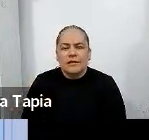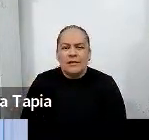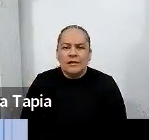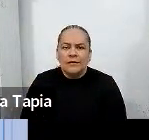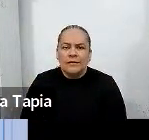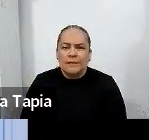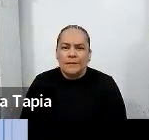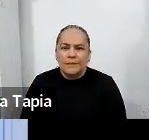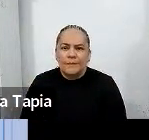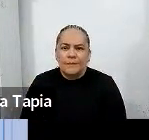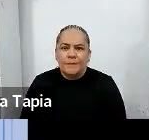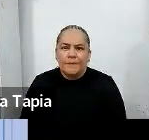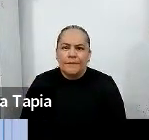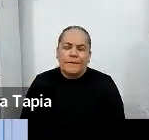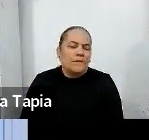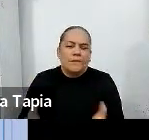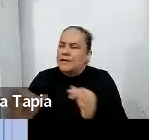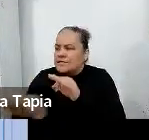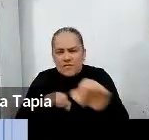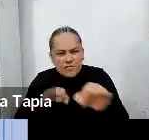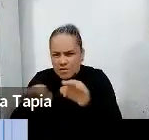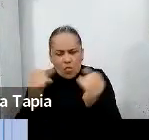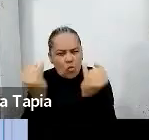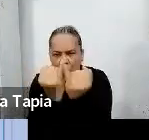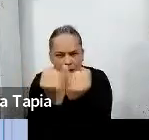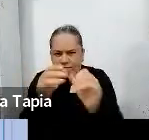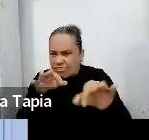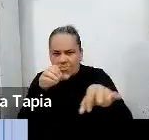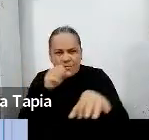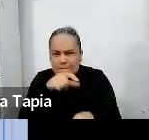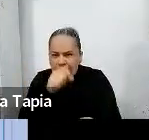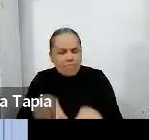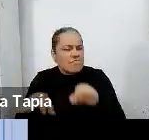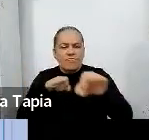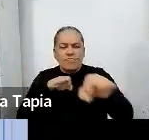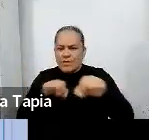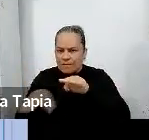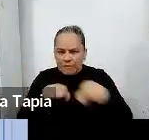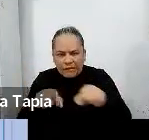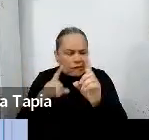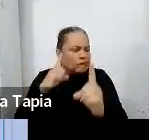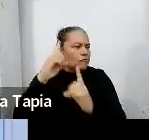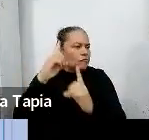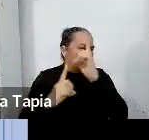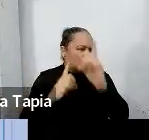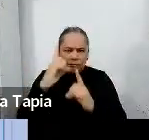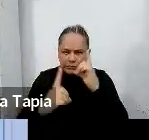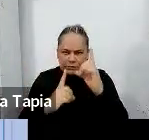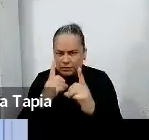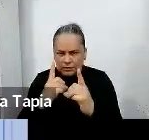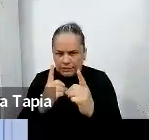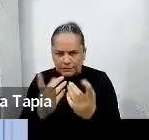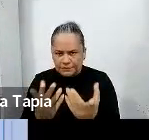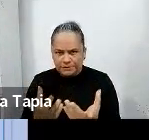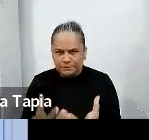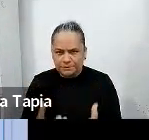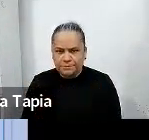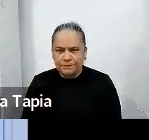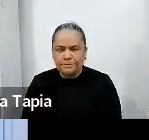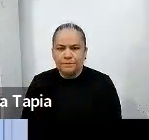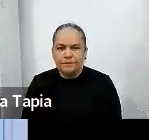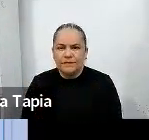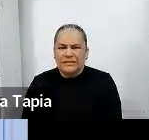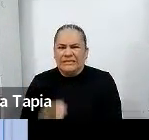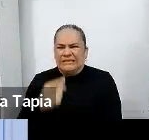los espacios laborales, en los espacios deportivos, generalmente hay personas que desatan un caos, que generan